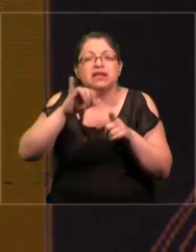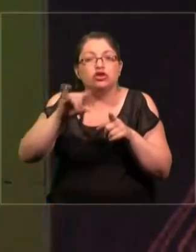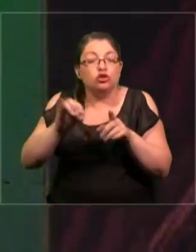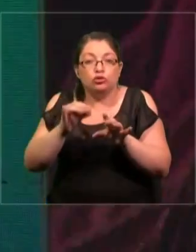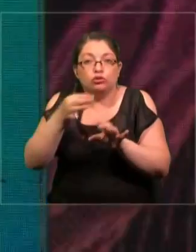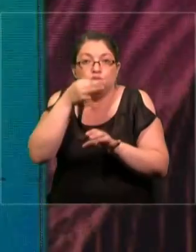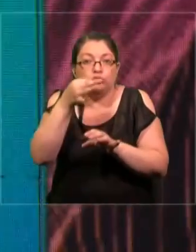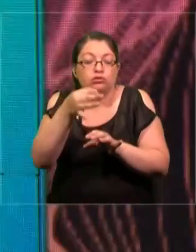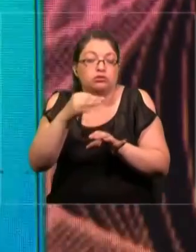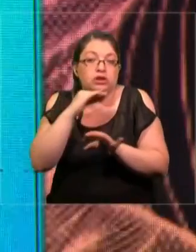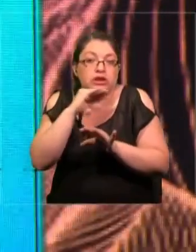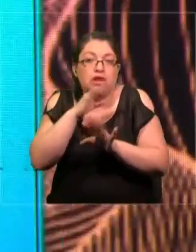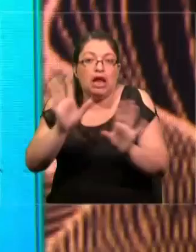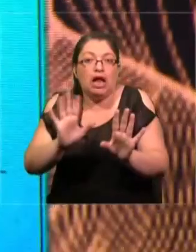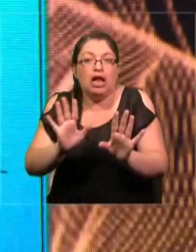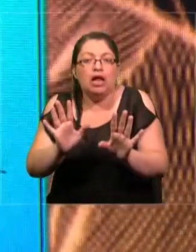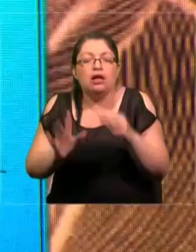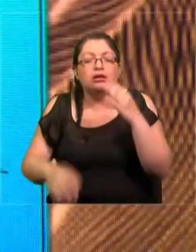Se han usado una serie de